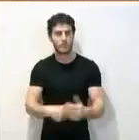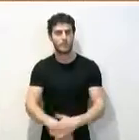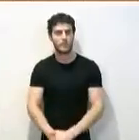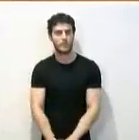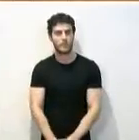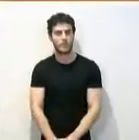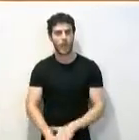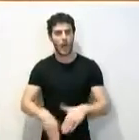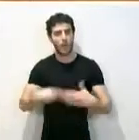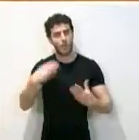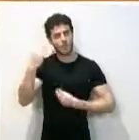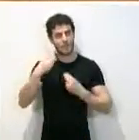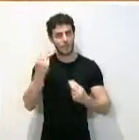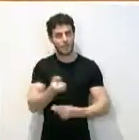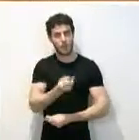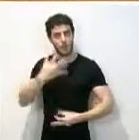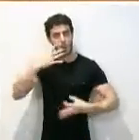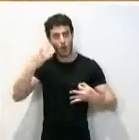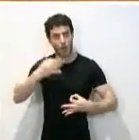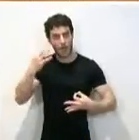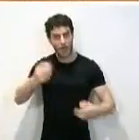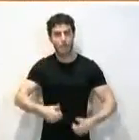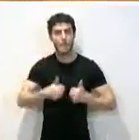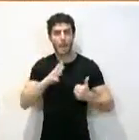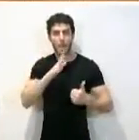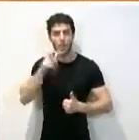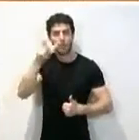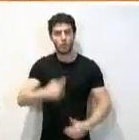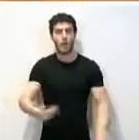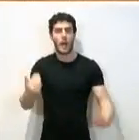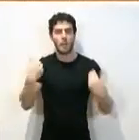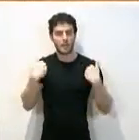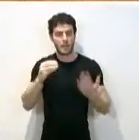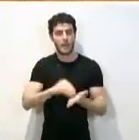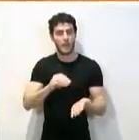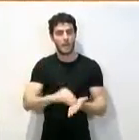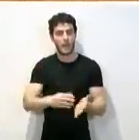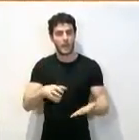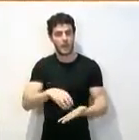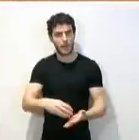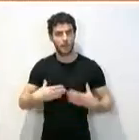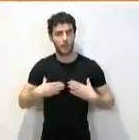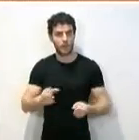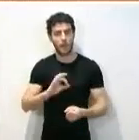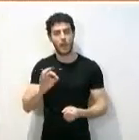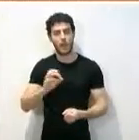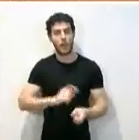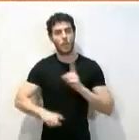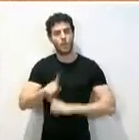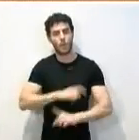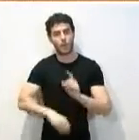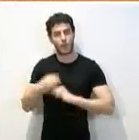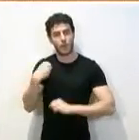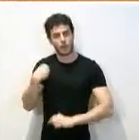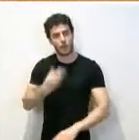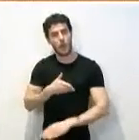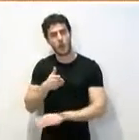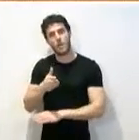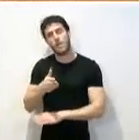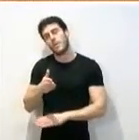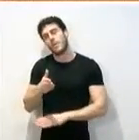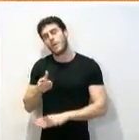Aunque se cree que los números reales son mayores, ya que la víctima no siempre acude a un centro sanitario o el incidente no se registra como intento de